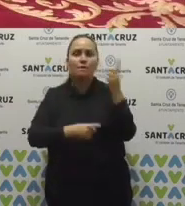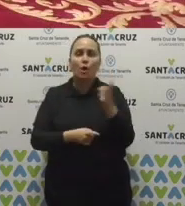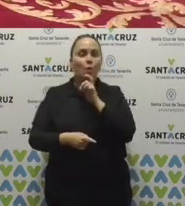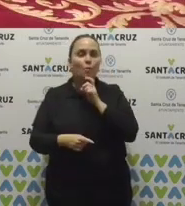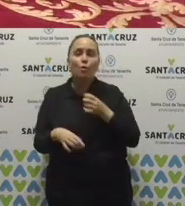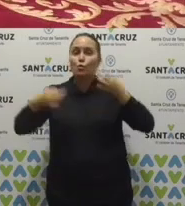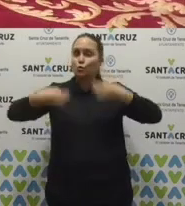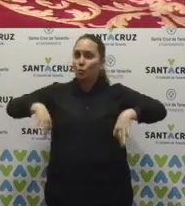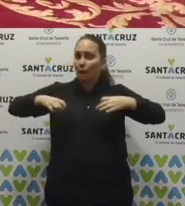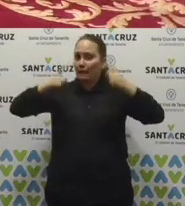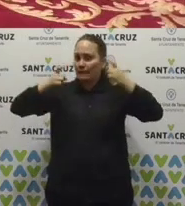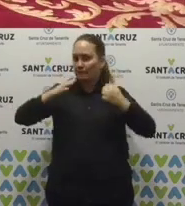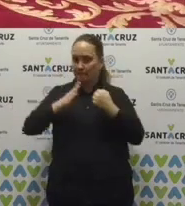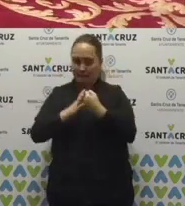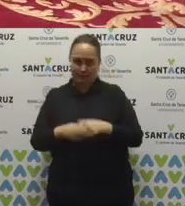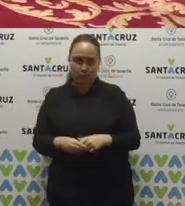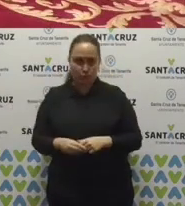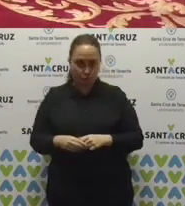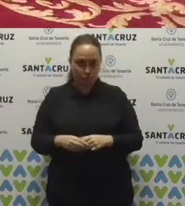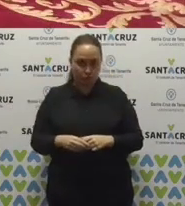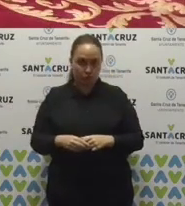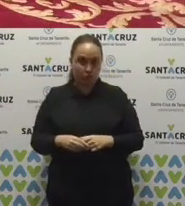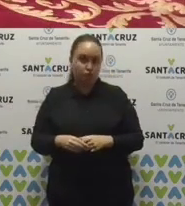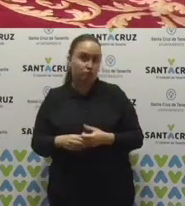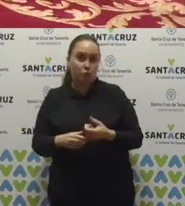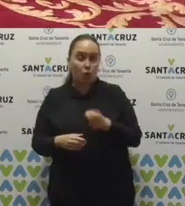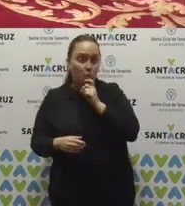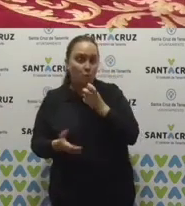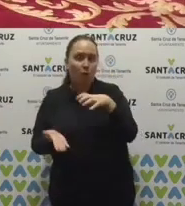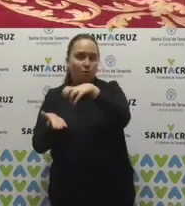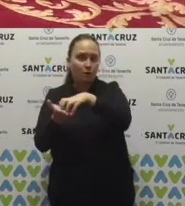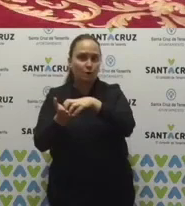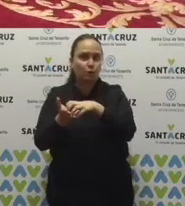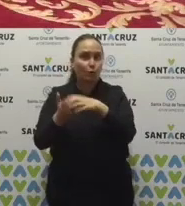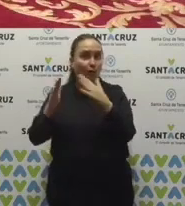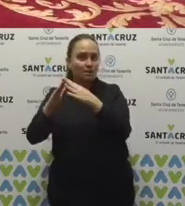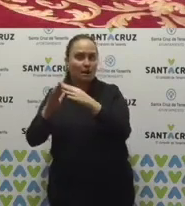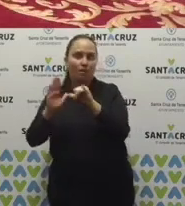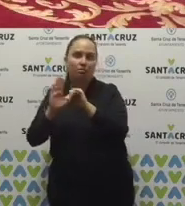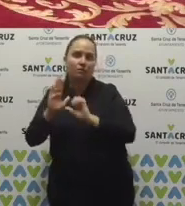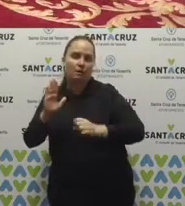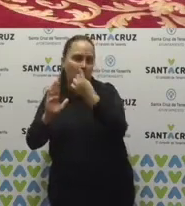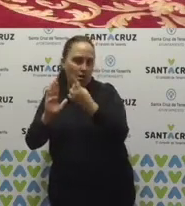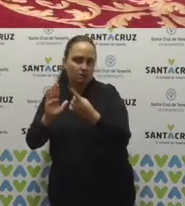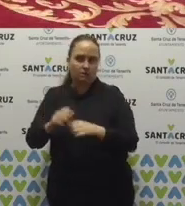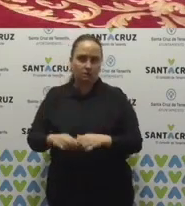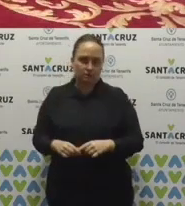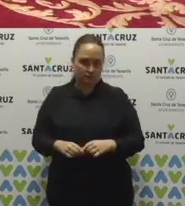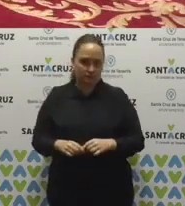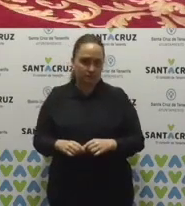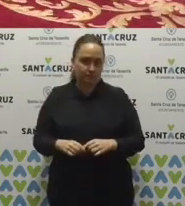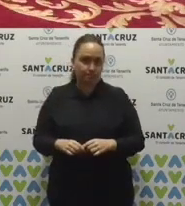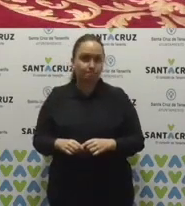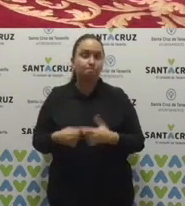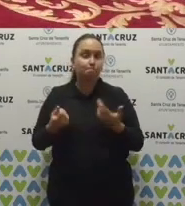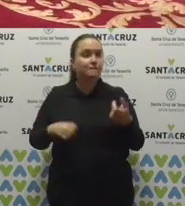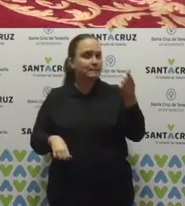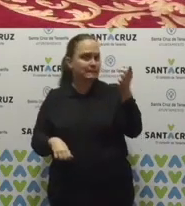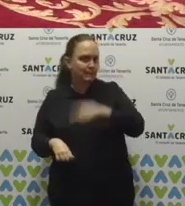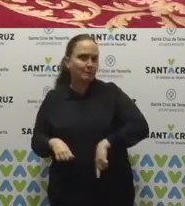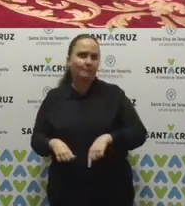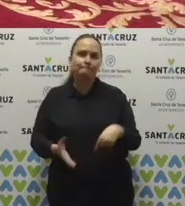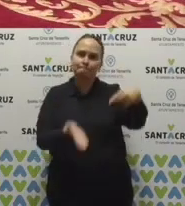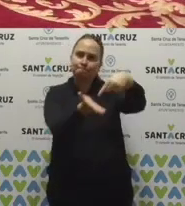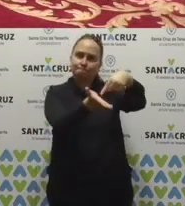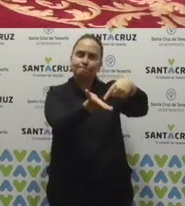posible en el centro educativo más cercano a su hogar a su hogar la realización de un